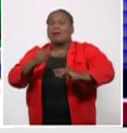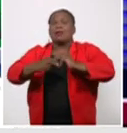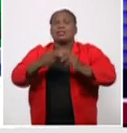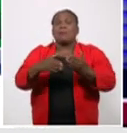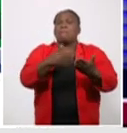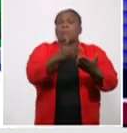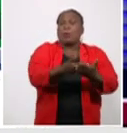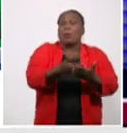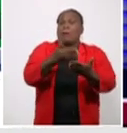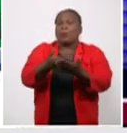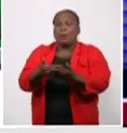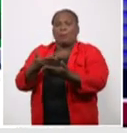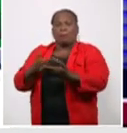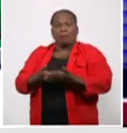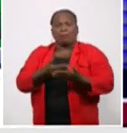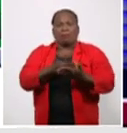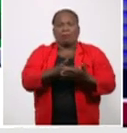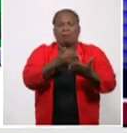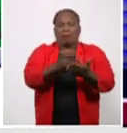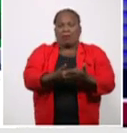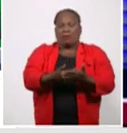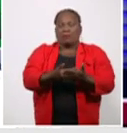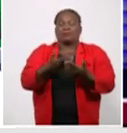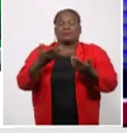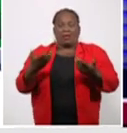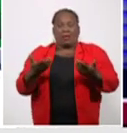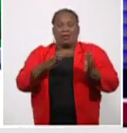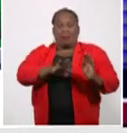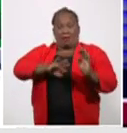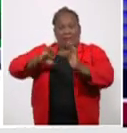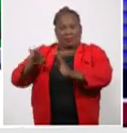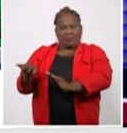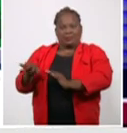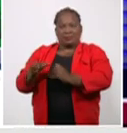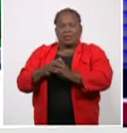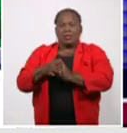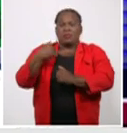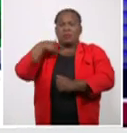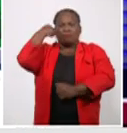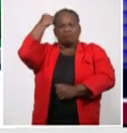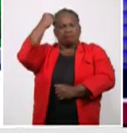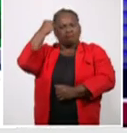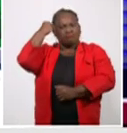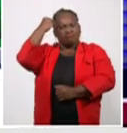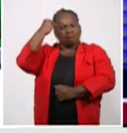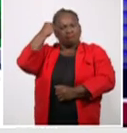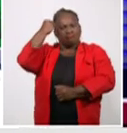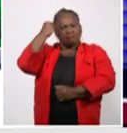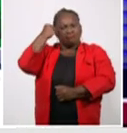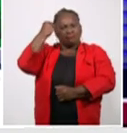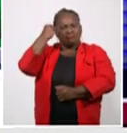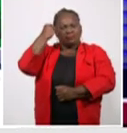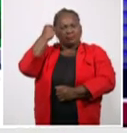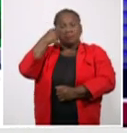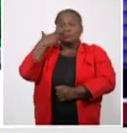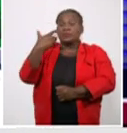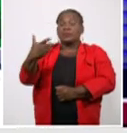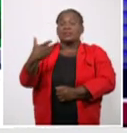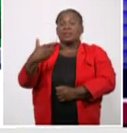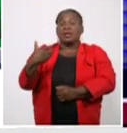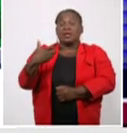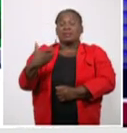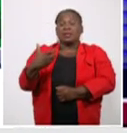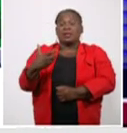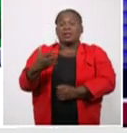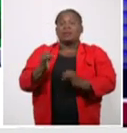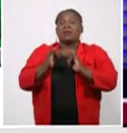Ahora, algo que yo creo que, además, fíjate, creo que lo más que es importante estos datos que vamos a